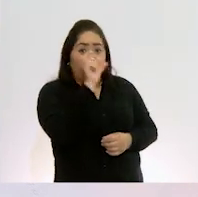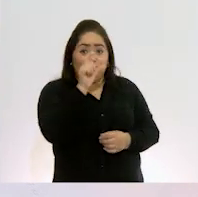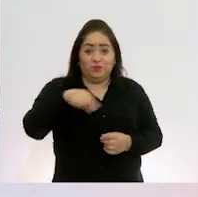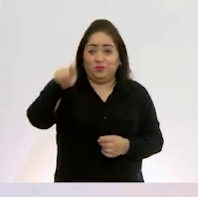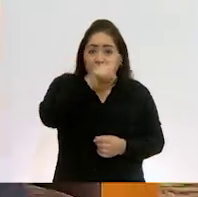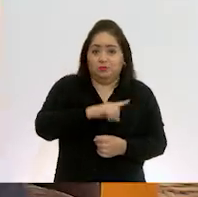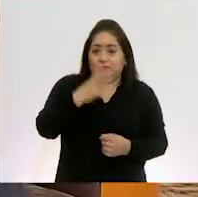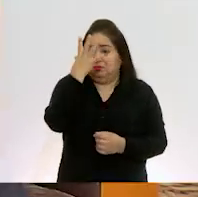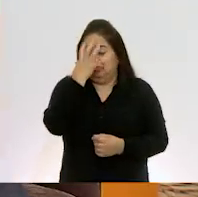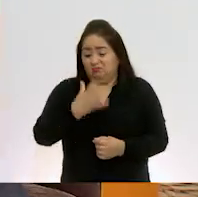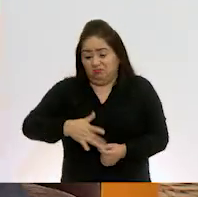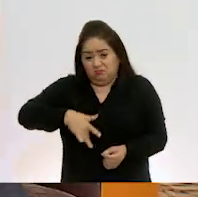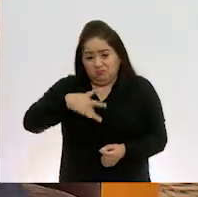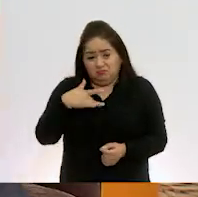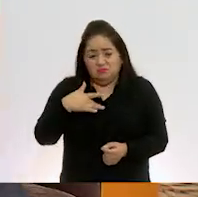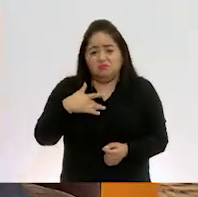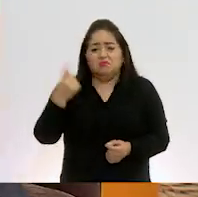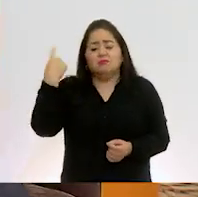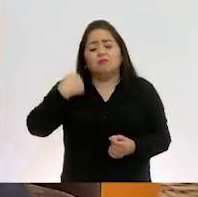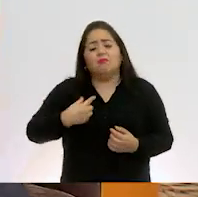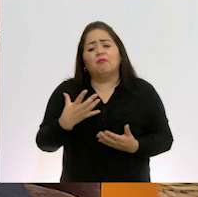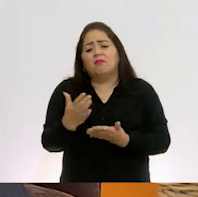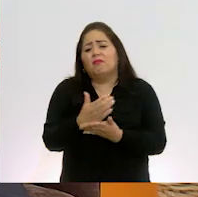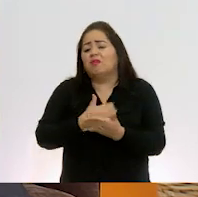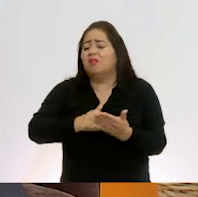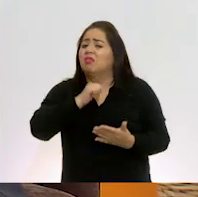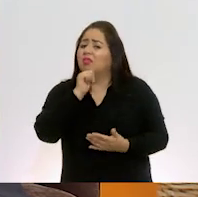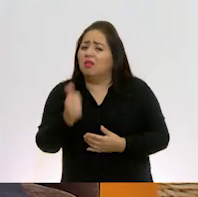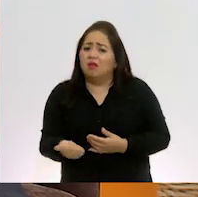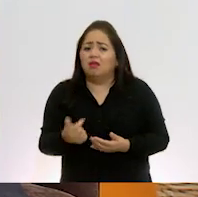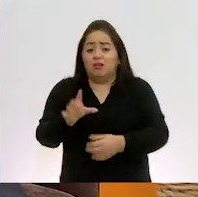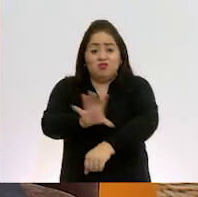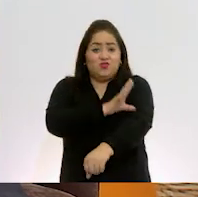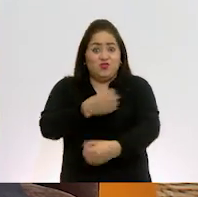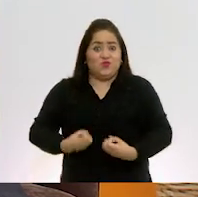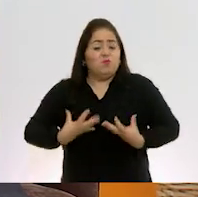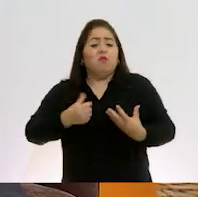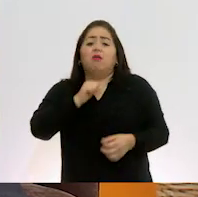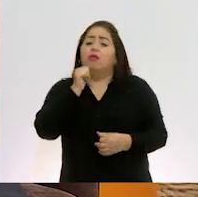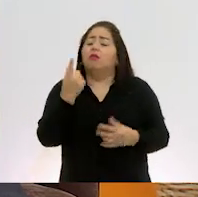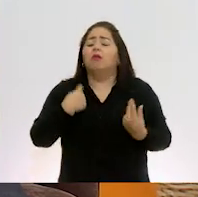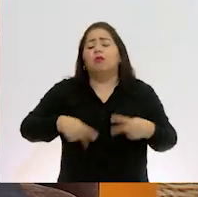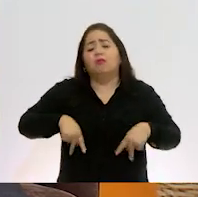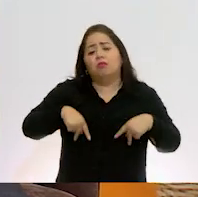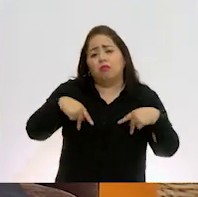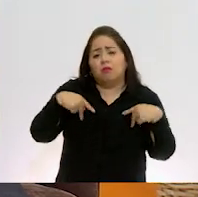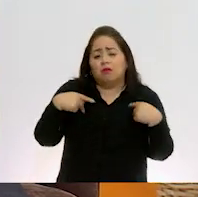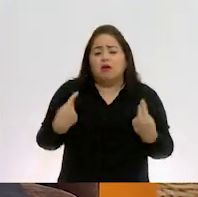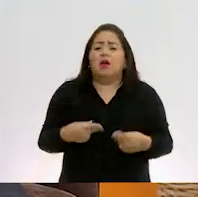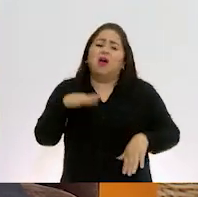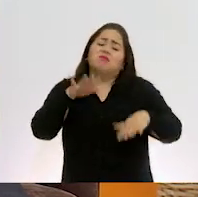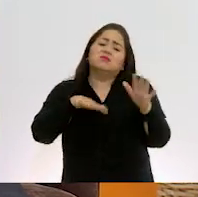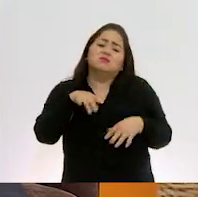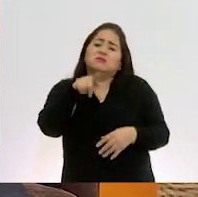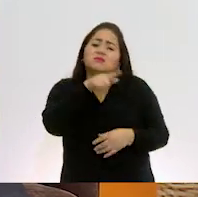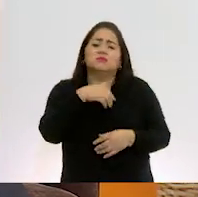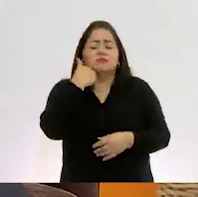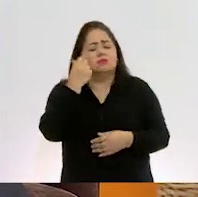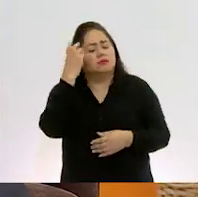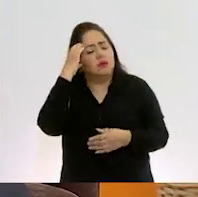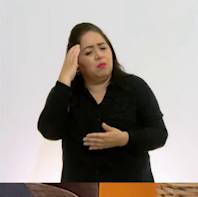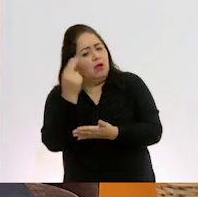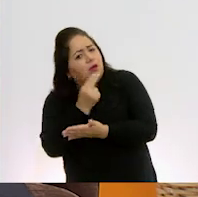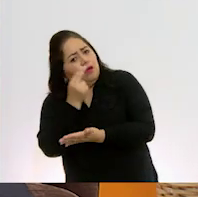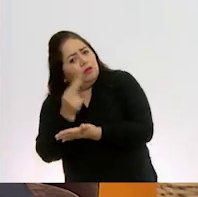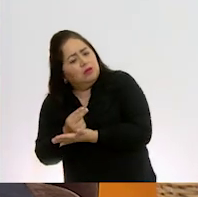nos sentimos tristes, nos sentimos desganados, con menos energía, tal vez queremos estar